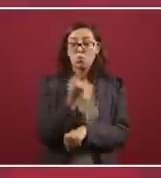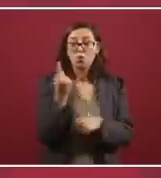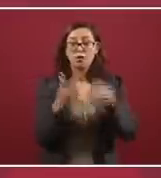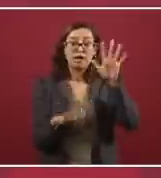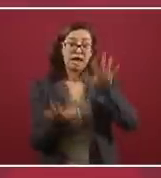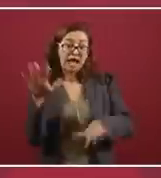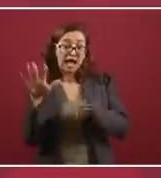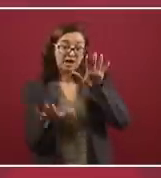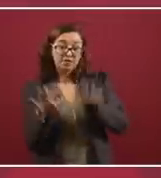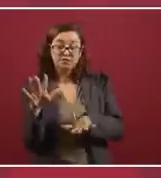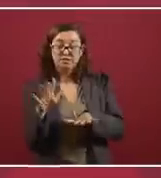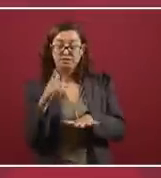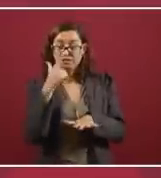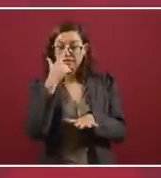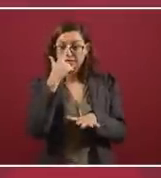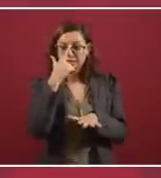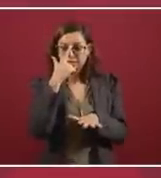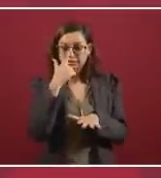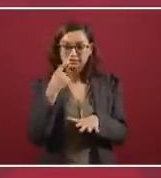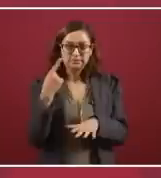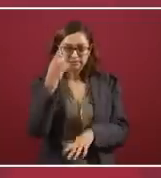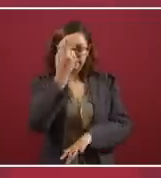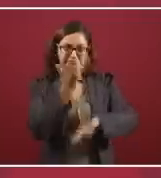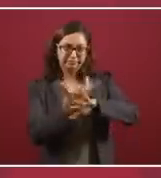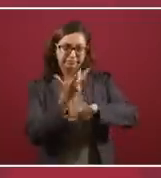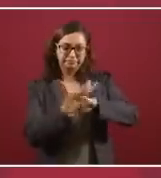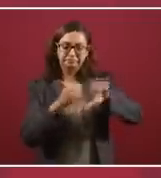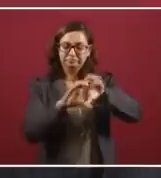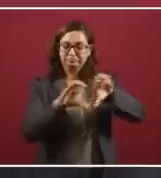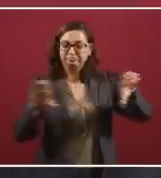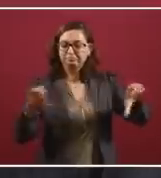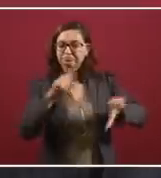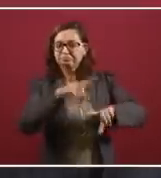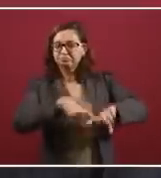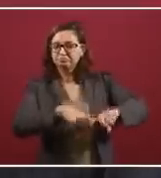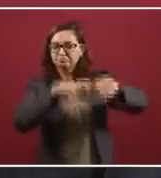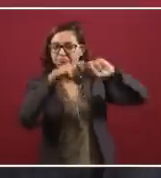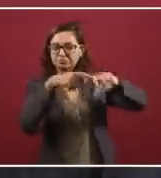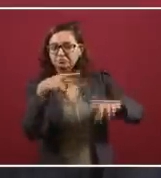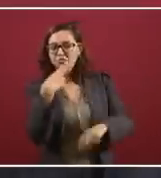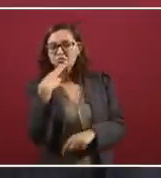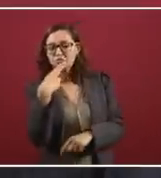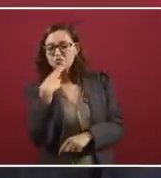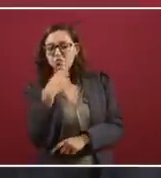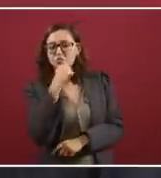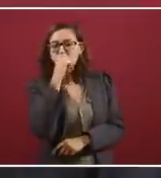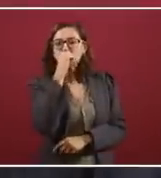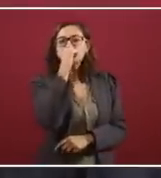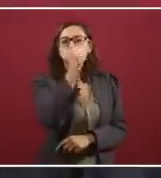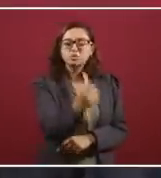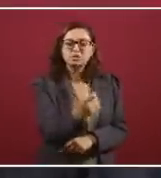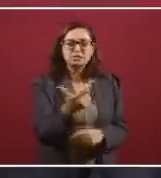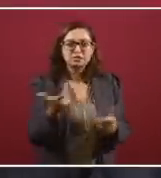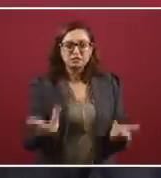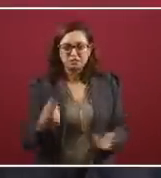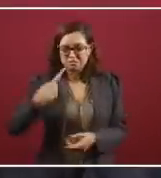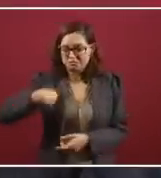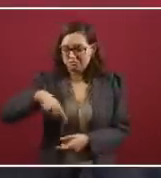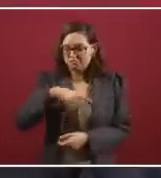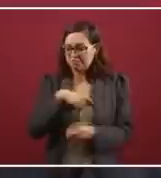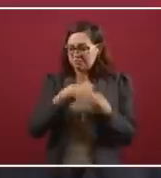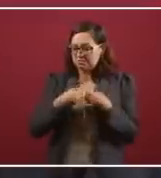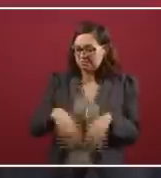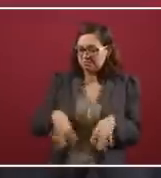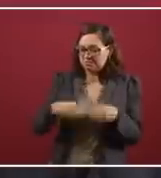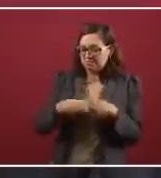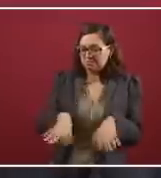de los gasoductos que tenemos en Estados Unidos, se puedan obtener ingresos en